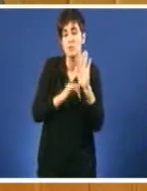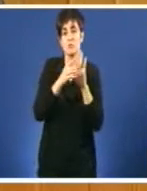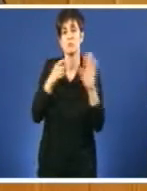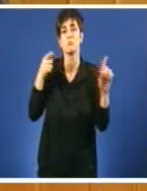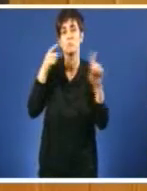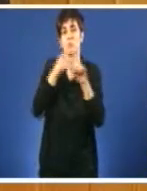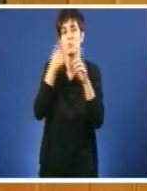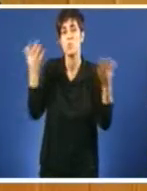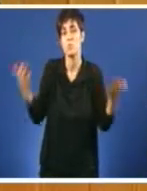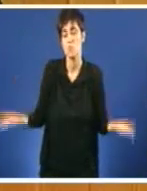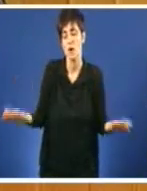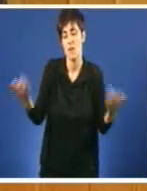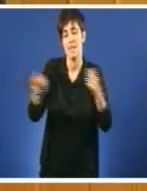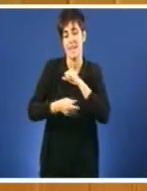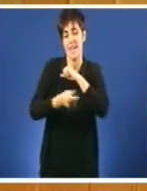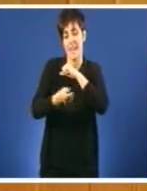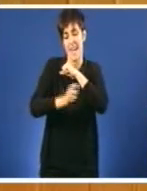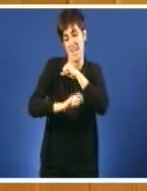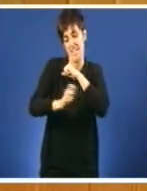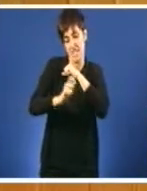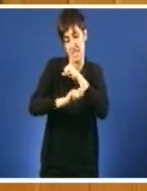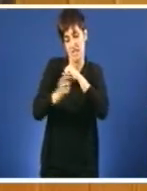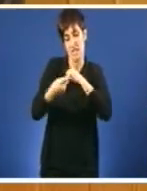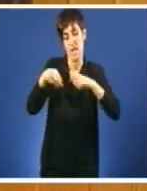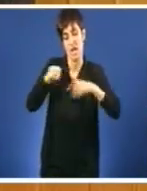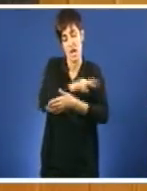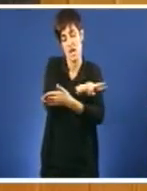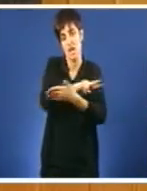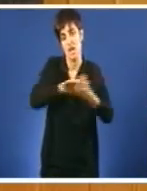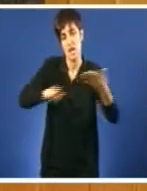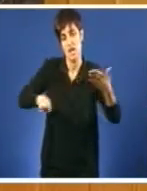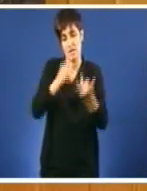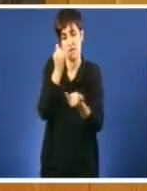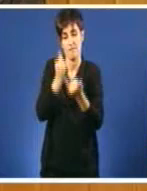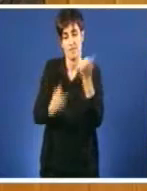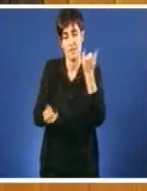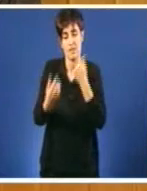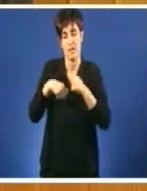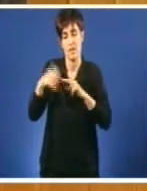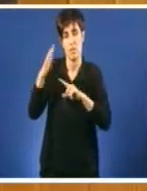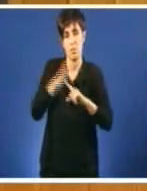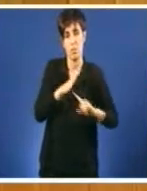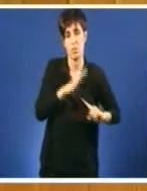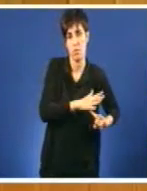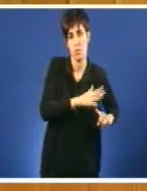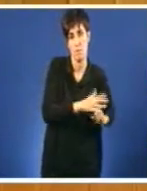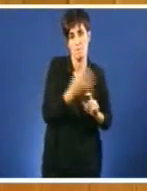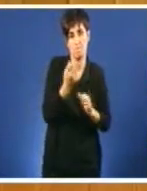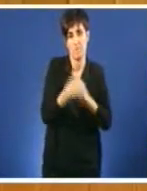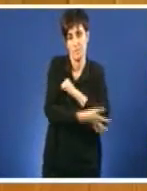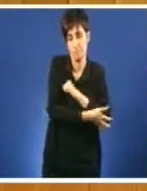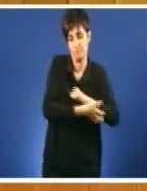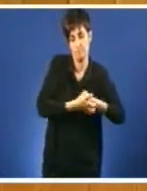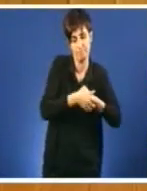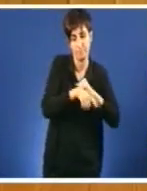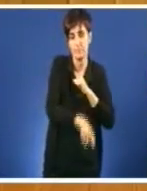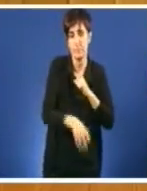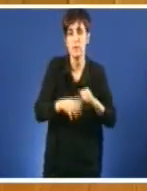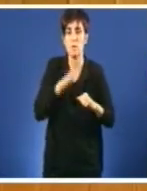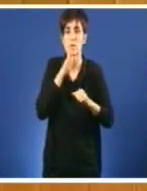unha estrategia que leva o noso país, que leva a nosa nación á ruína. Por estas razóns, o Grupo Parlamentar